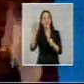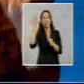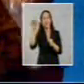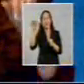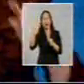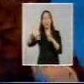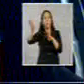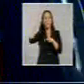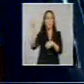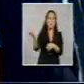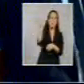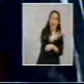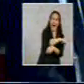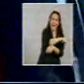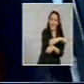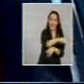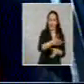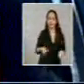4,5% más,